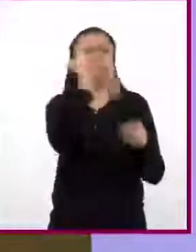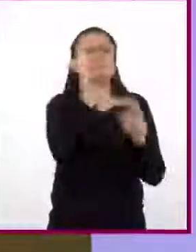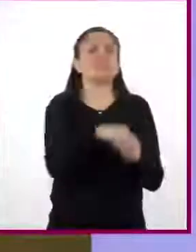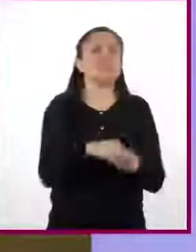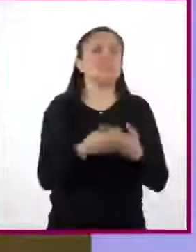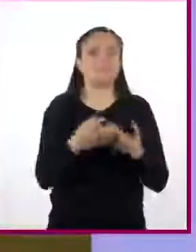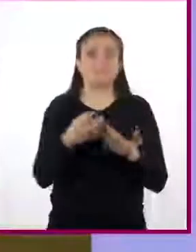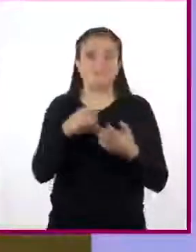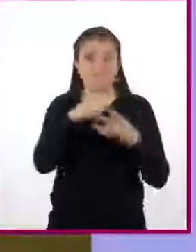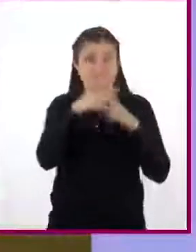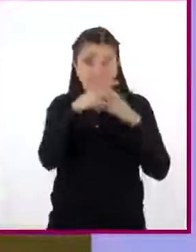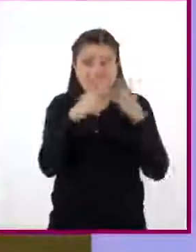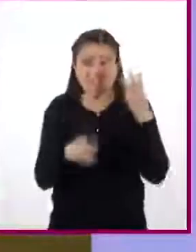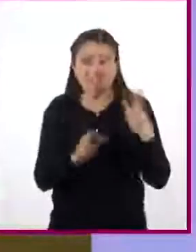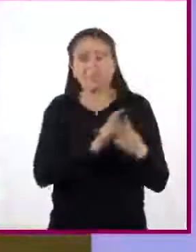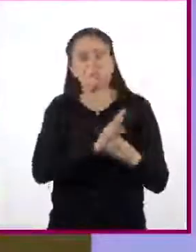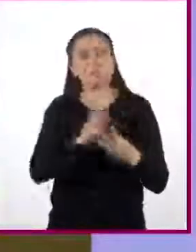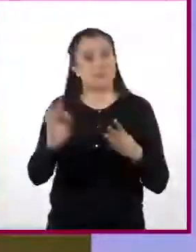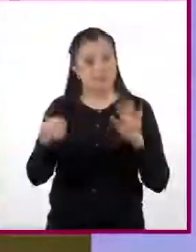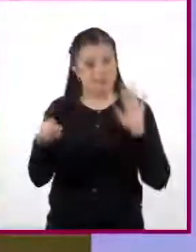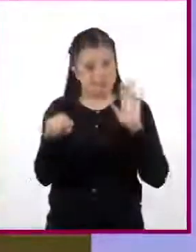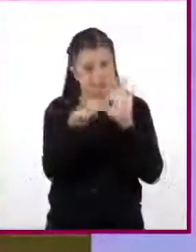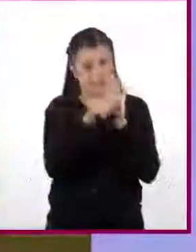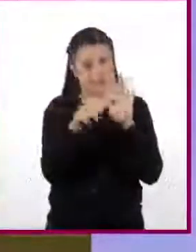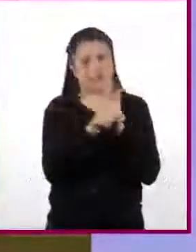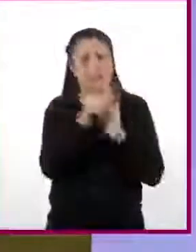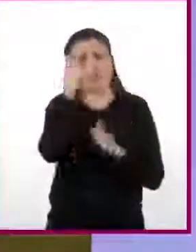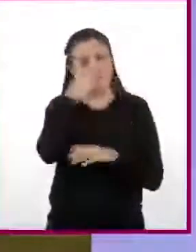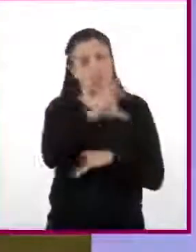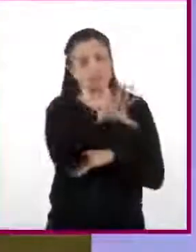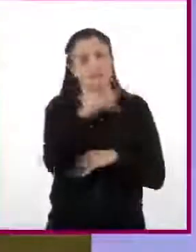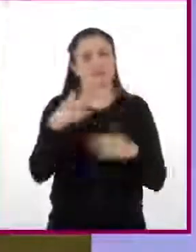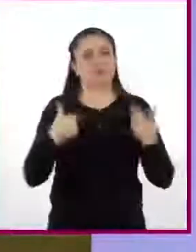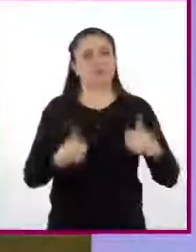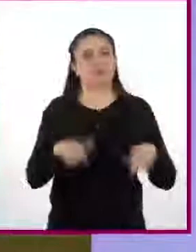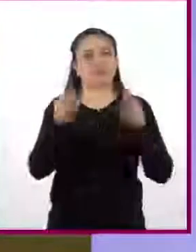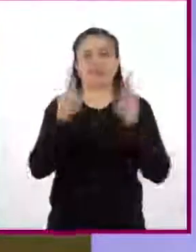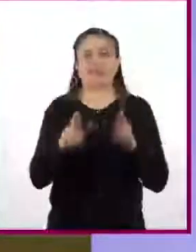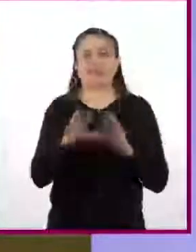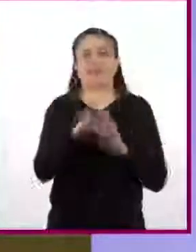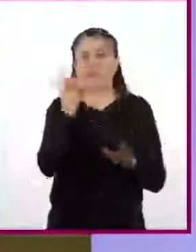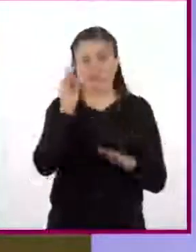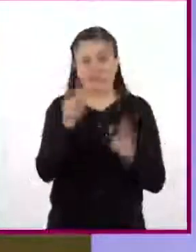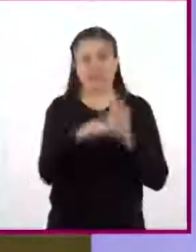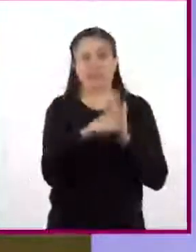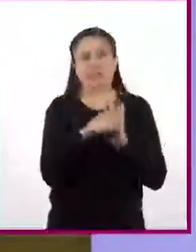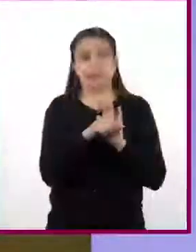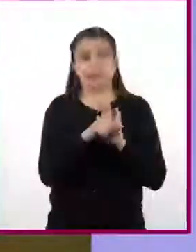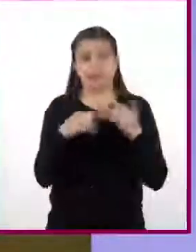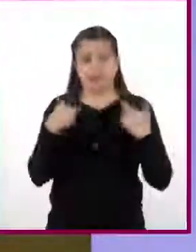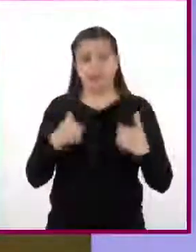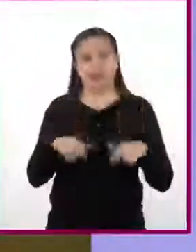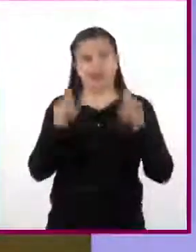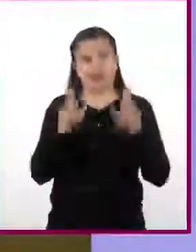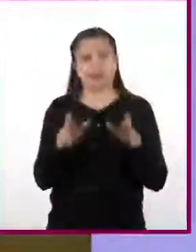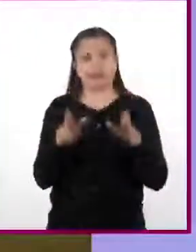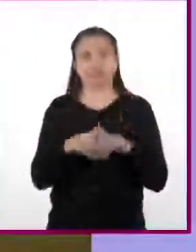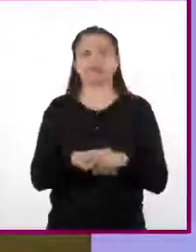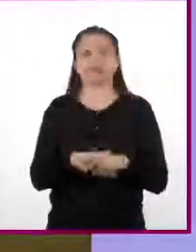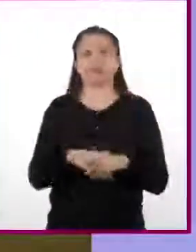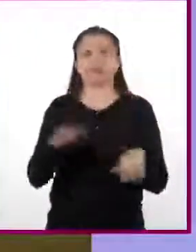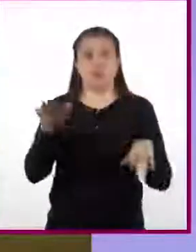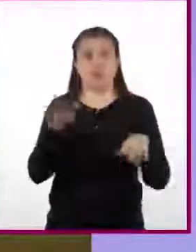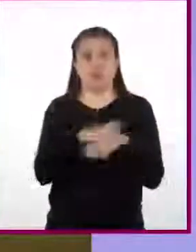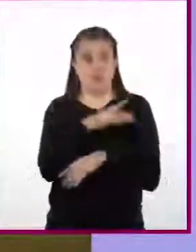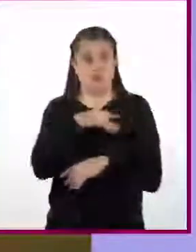Cualquiera de estos hechos podría afectar negativamente el segundo principio de la democracia, la representatividad, porque quien